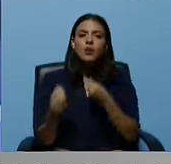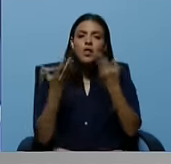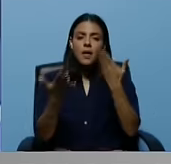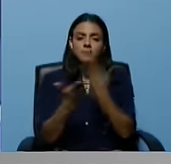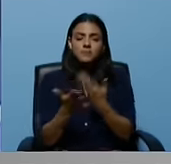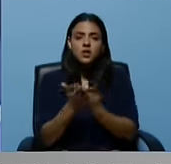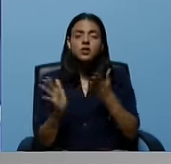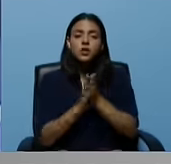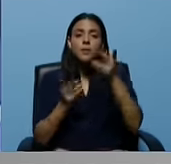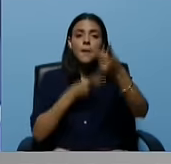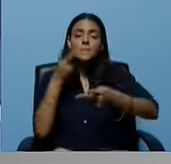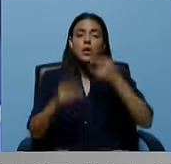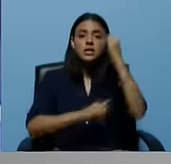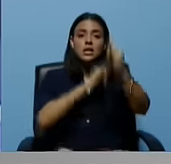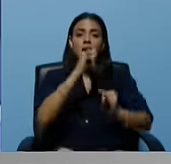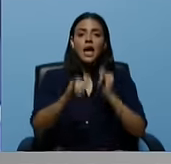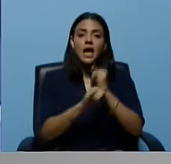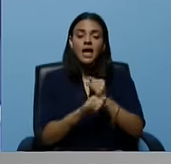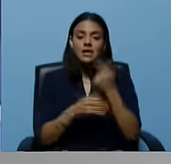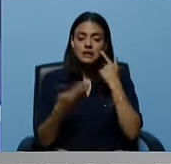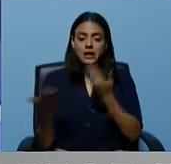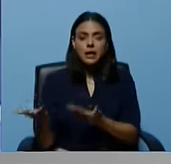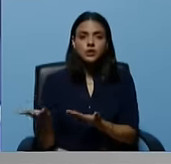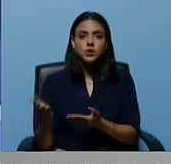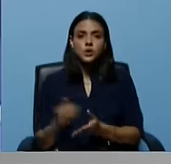de Política Exterior Soberanía